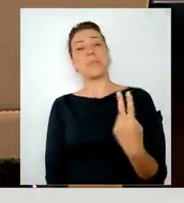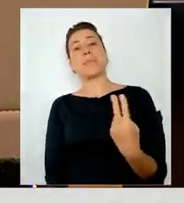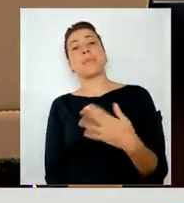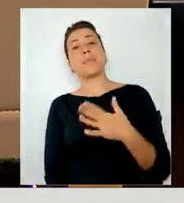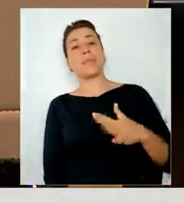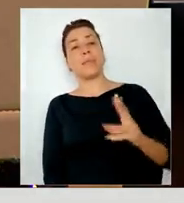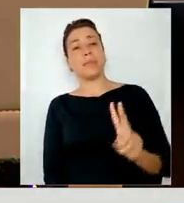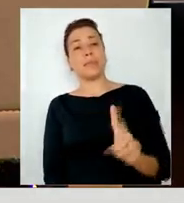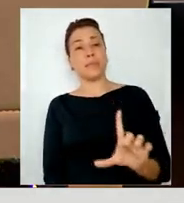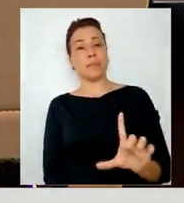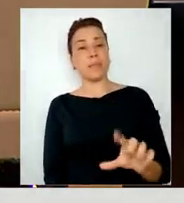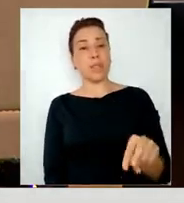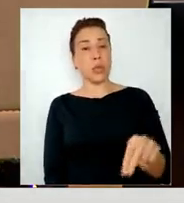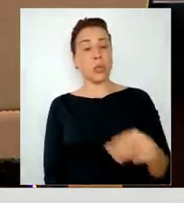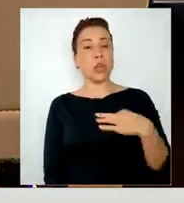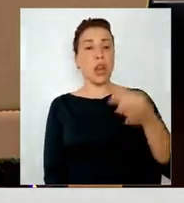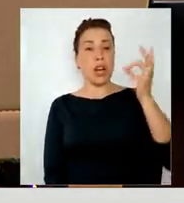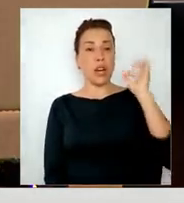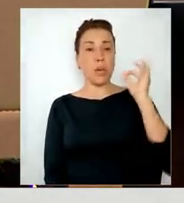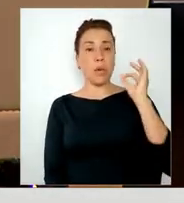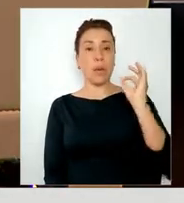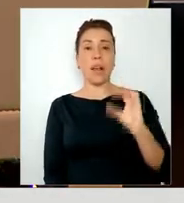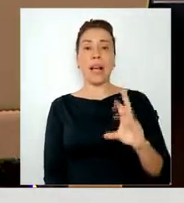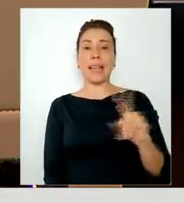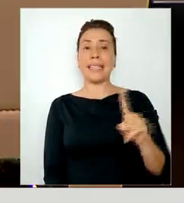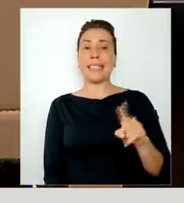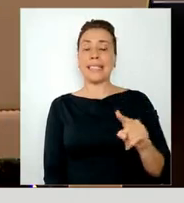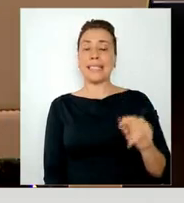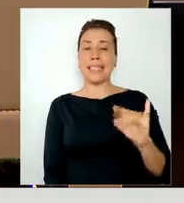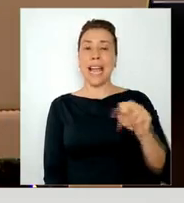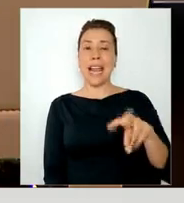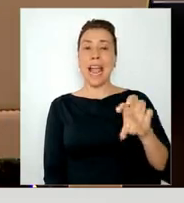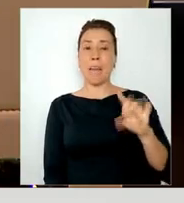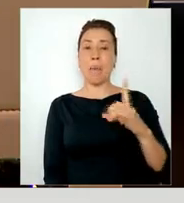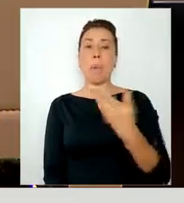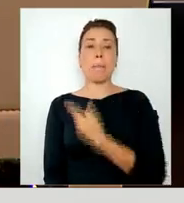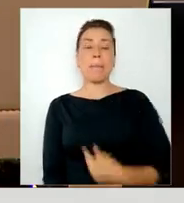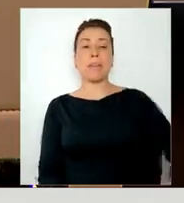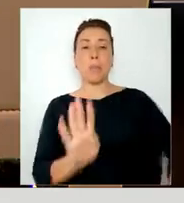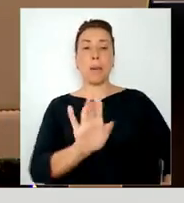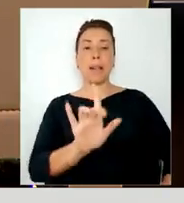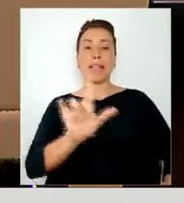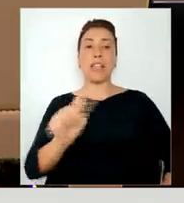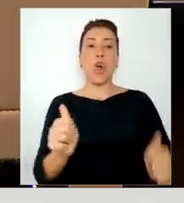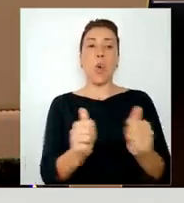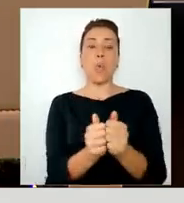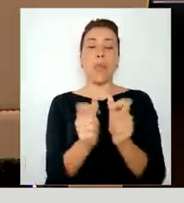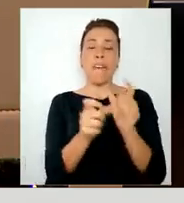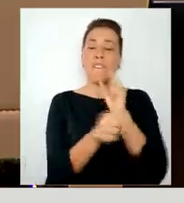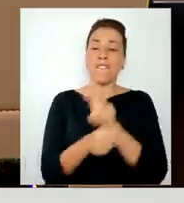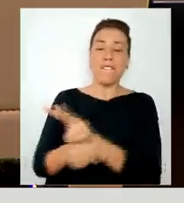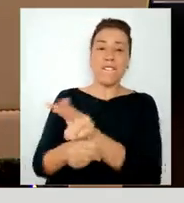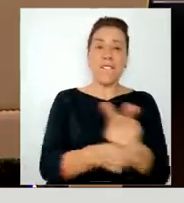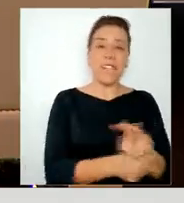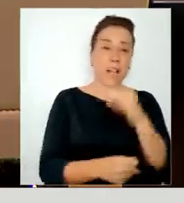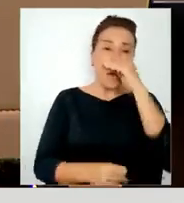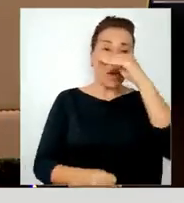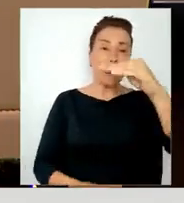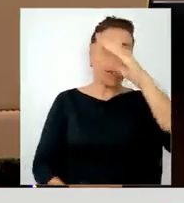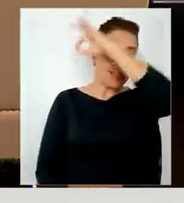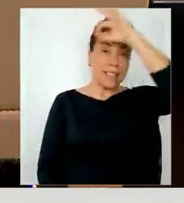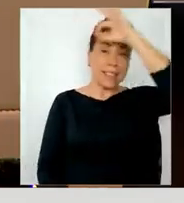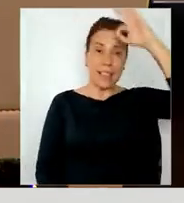sostuve una reunión con Cristian epul presidente de las 47 juntas de vigilancias Rurales de temuco en dicha reunión